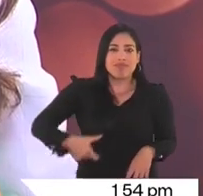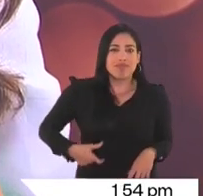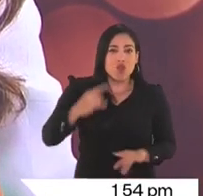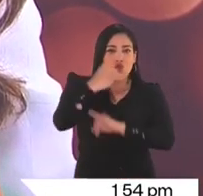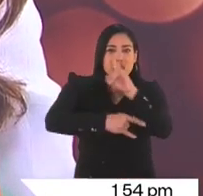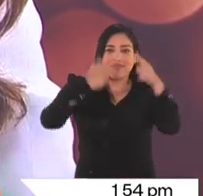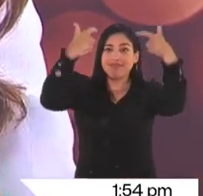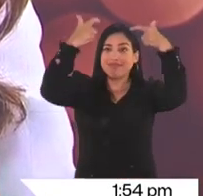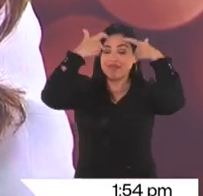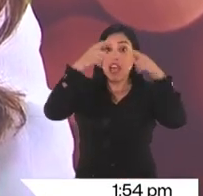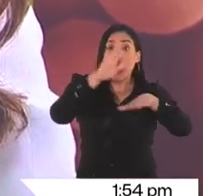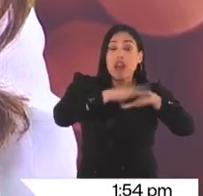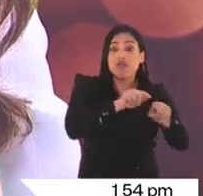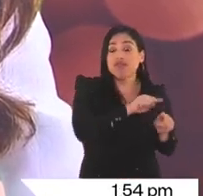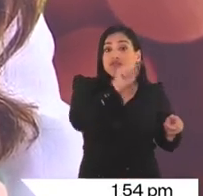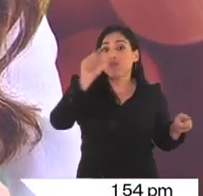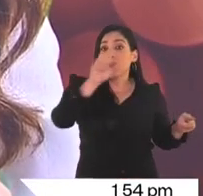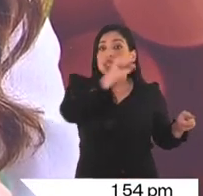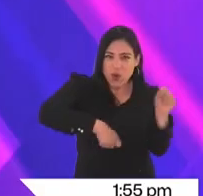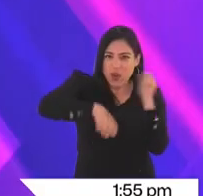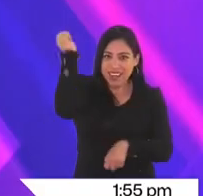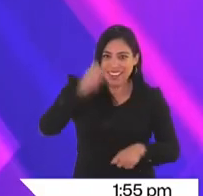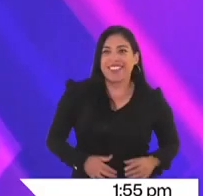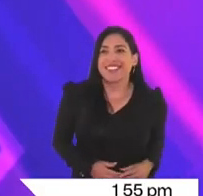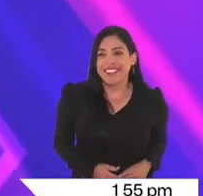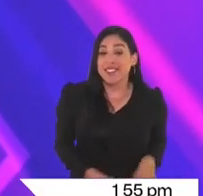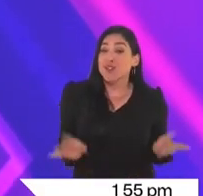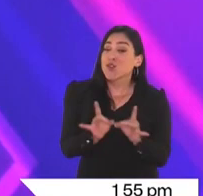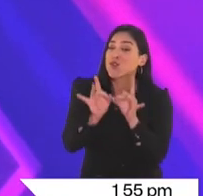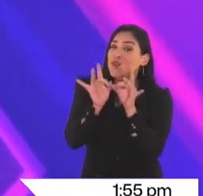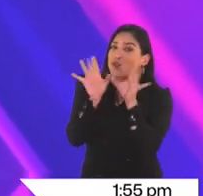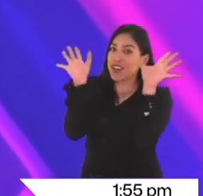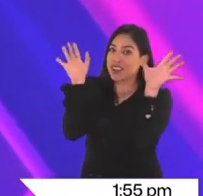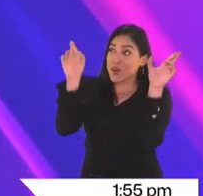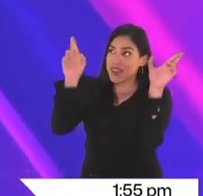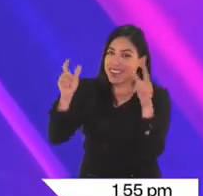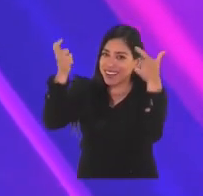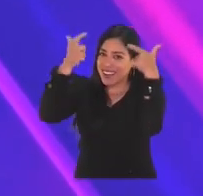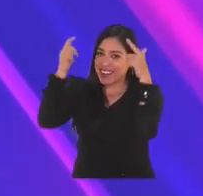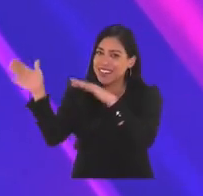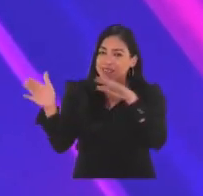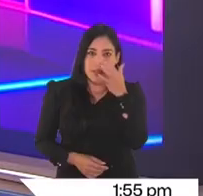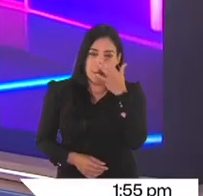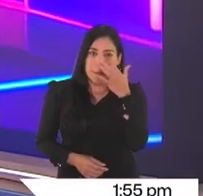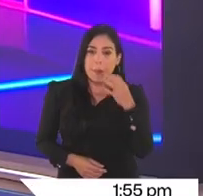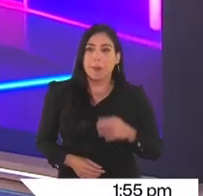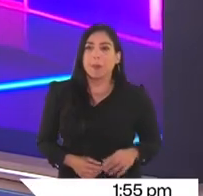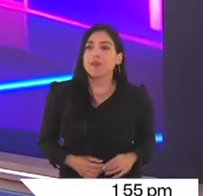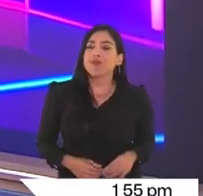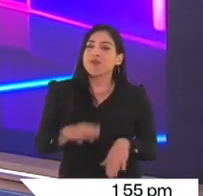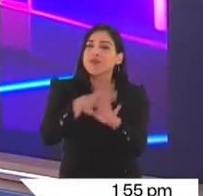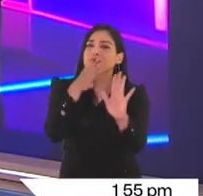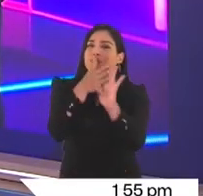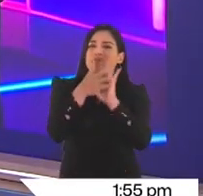Camila Abella, quien ya se encuentra en El Salvador y nosotros. Mucha suerte para Camila, que así sea. Y atención, atención, Anita. Bueno, y